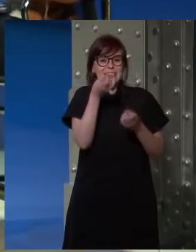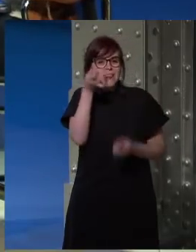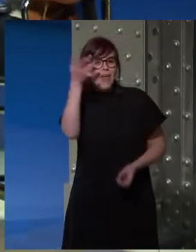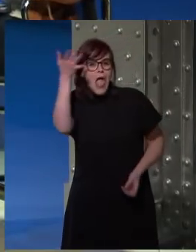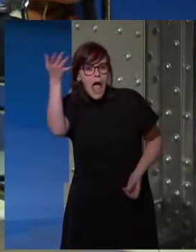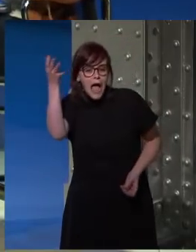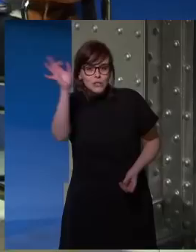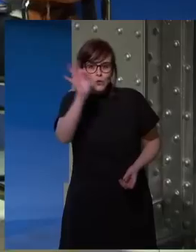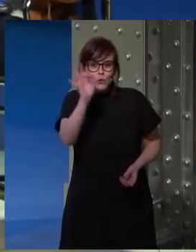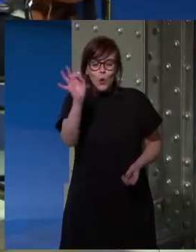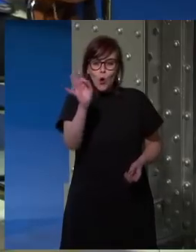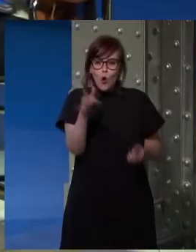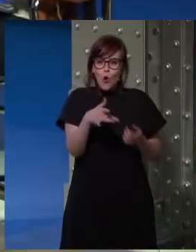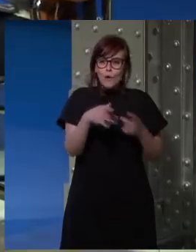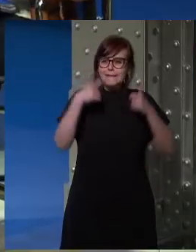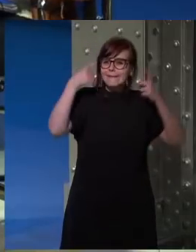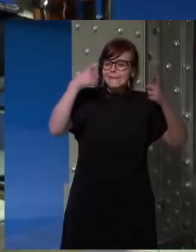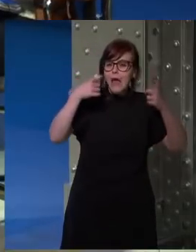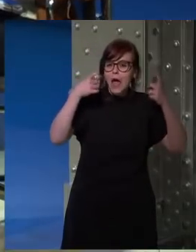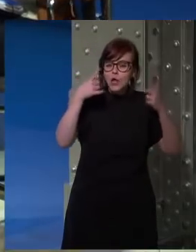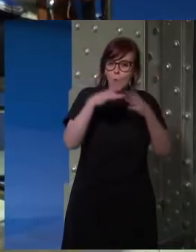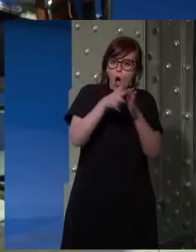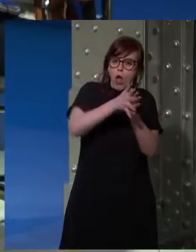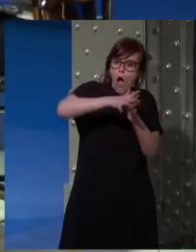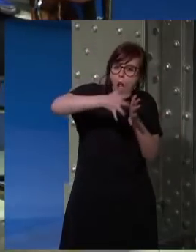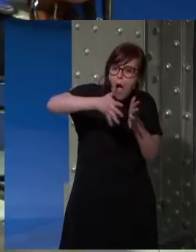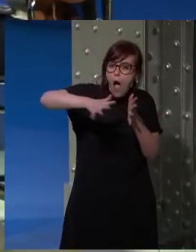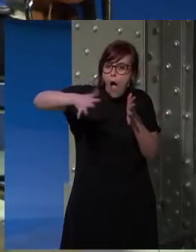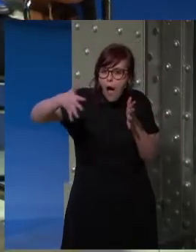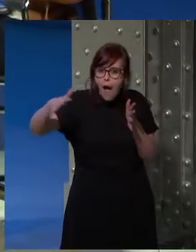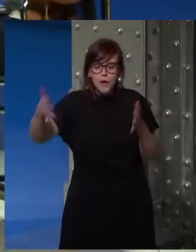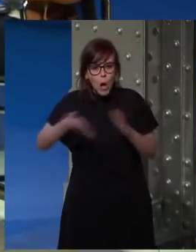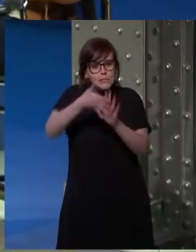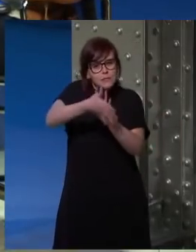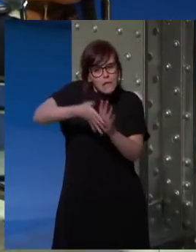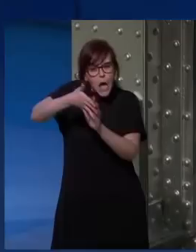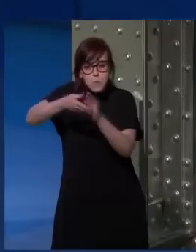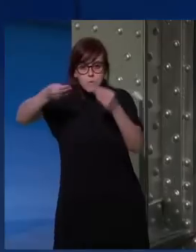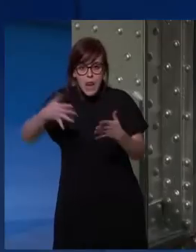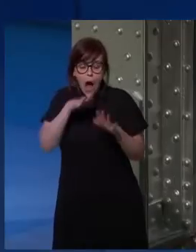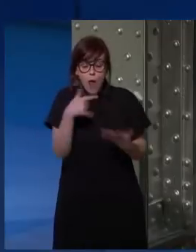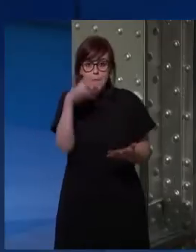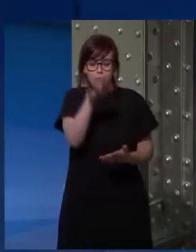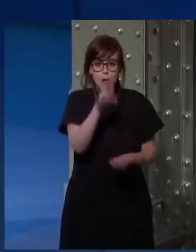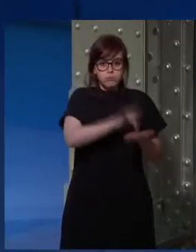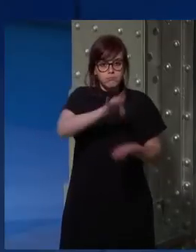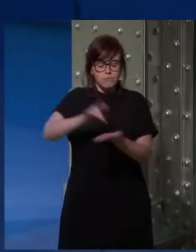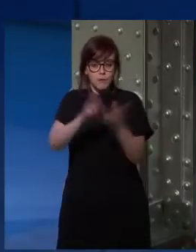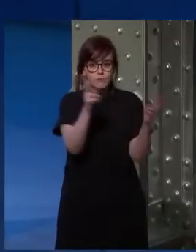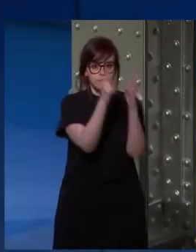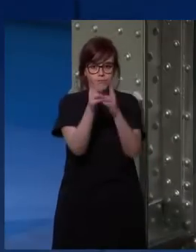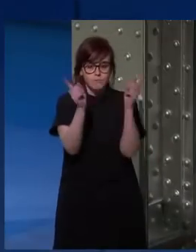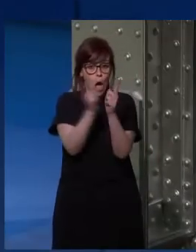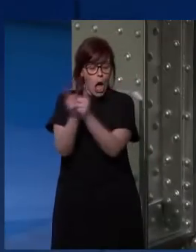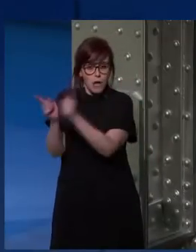ideas y desarrollar, ¿no? Porque es que ahora vamos a golpe de acontecimiento, como si las cosas surgieran de la